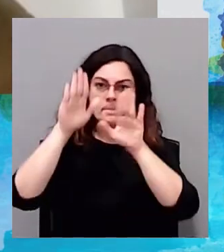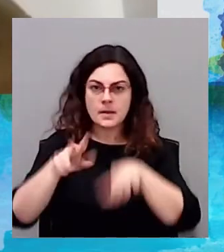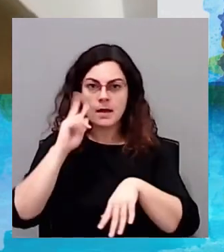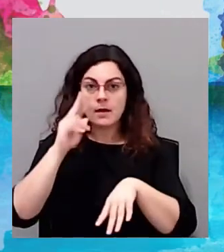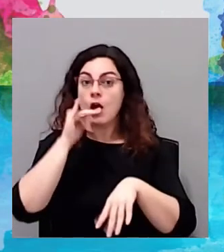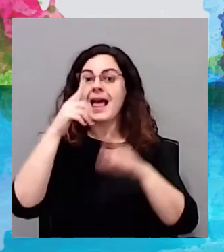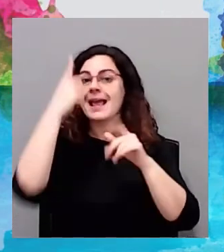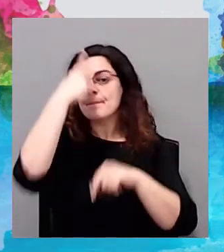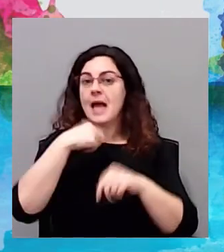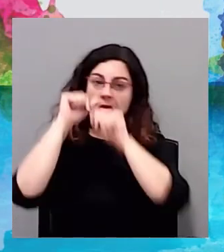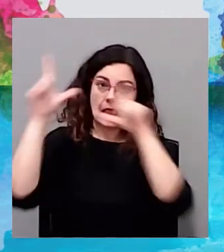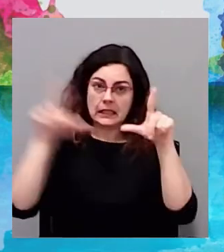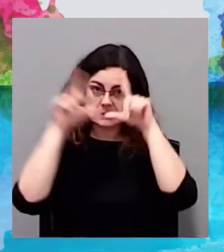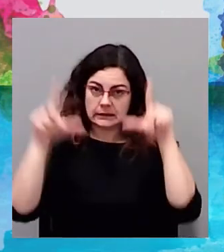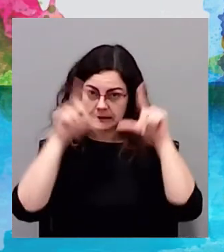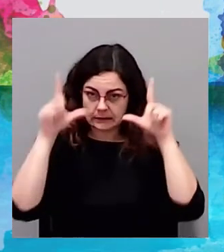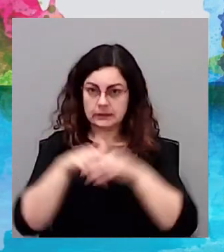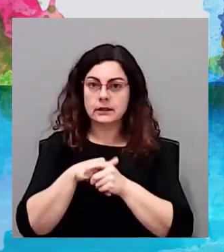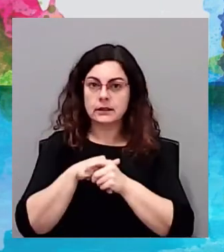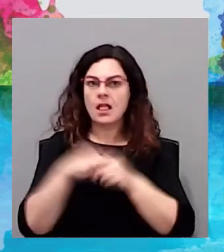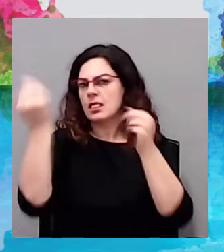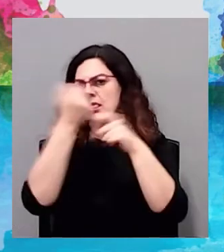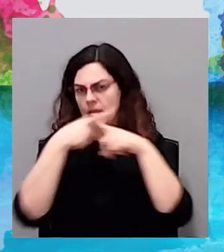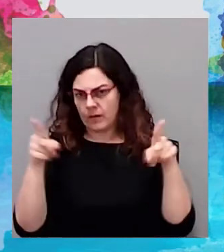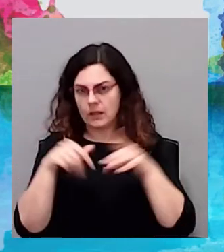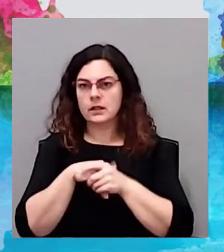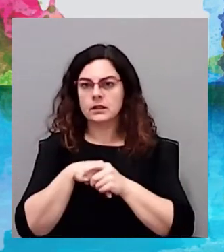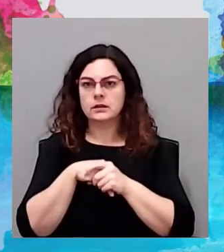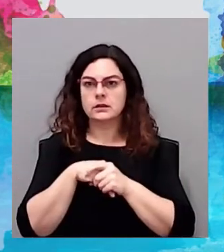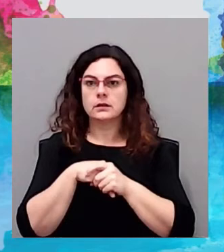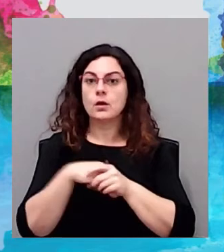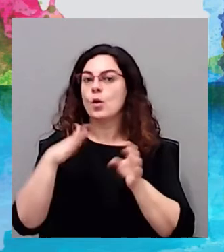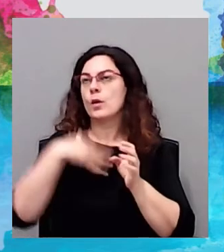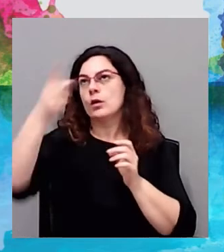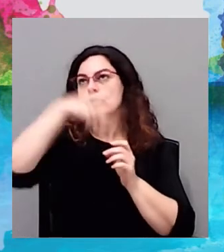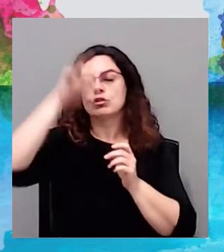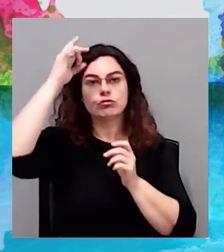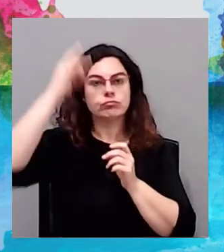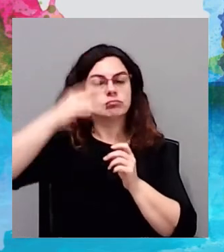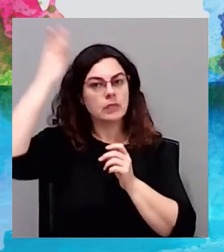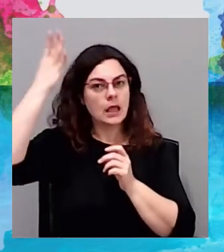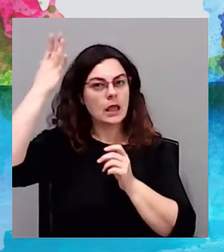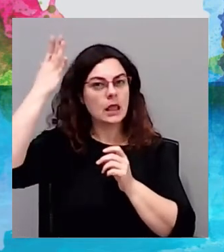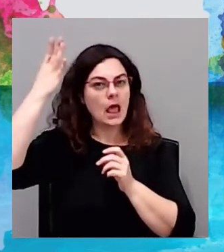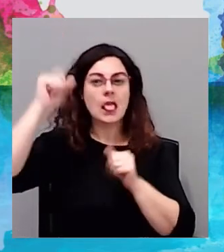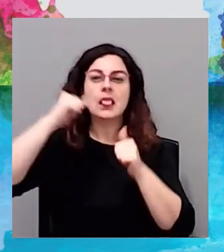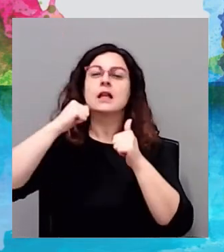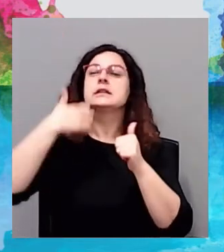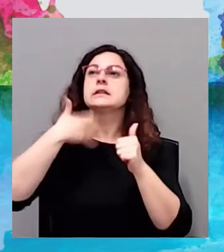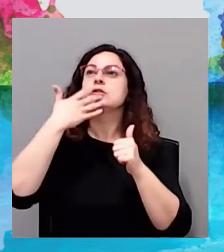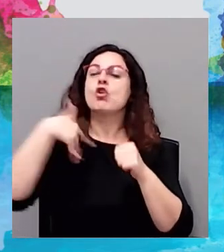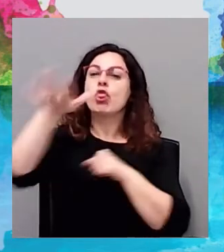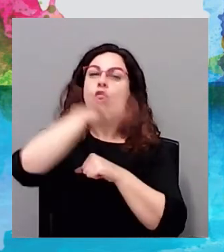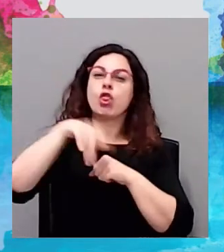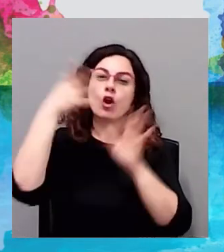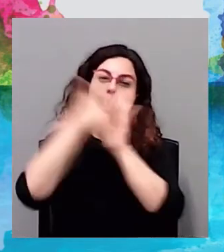imágenes que son muy diferentes y que pueden daros ideas de qué diferencias puede haber a la hora de describir un espacio. Luego